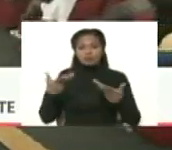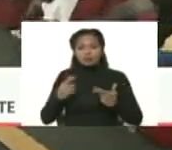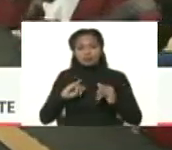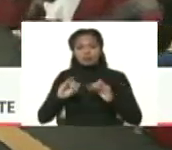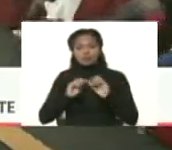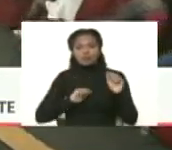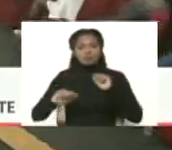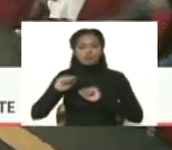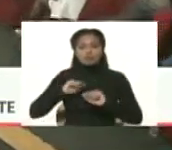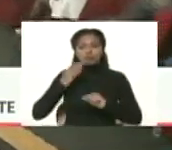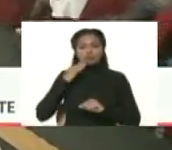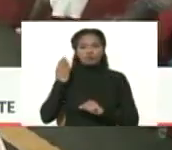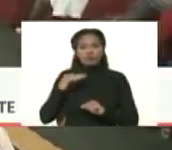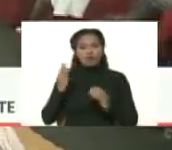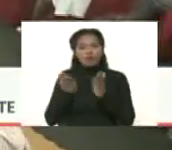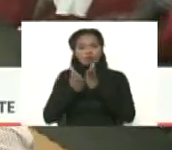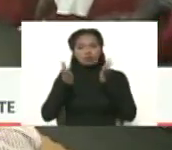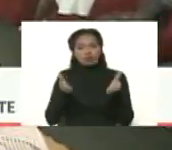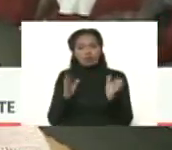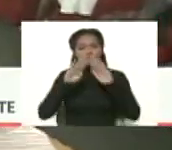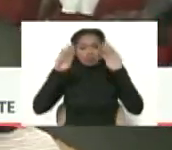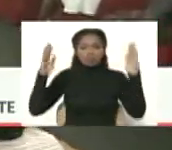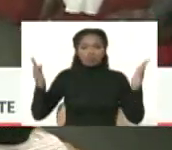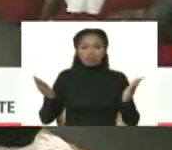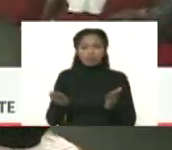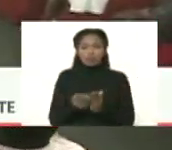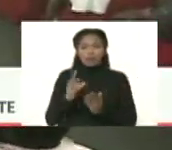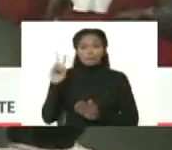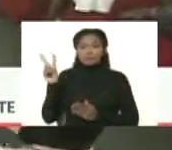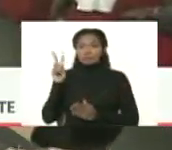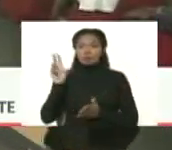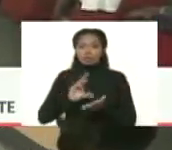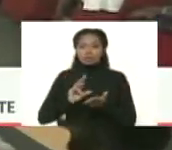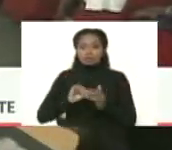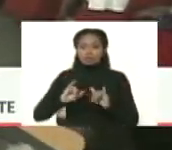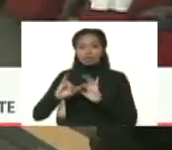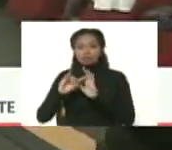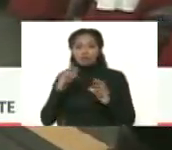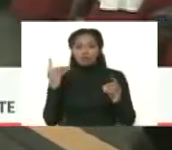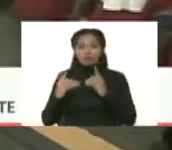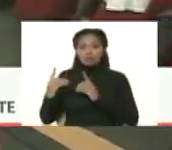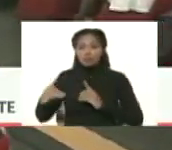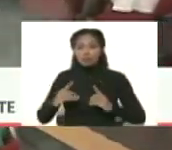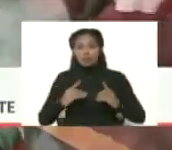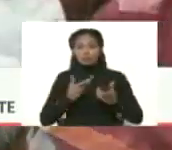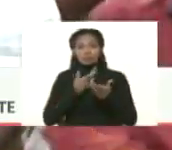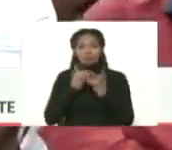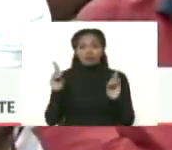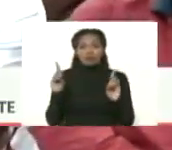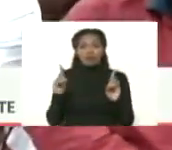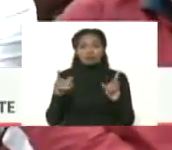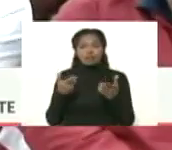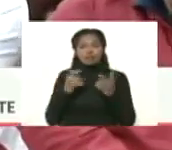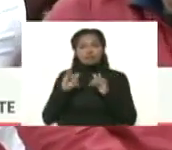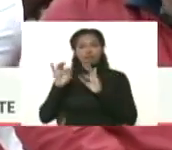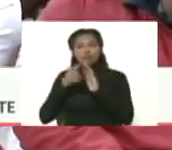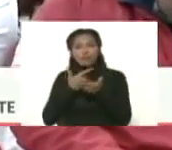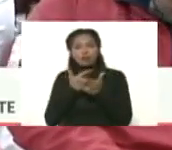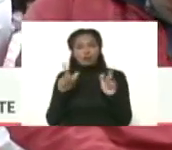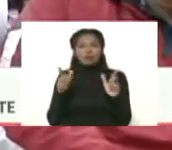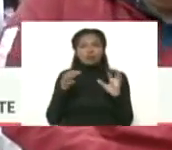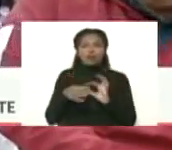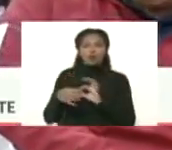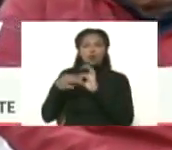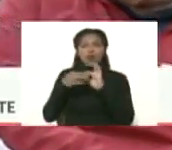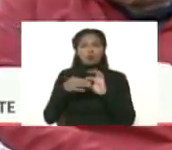los movimientos juveniles y estudiantiles del mundo. Venezuela es centro de debate, de democracia, de libertad, de